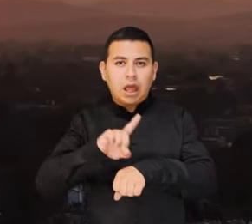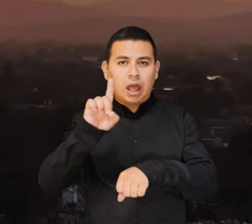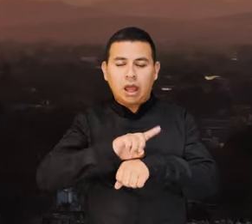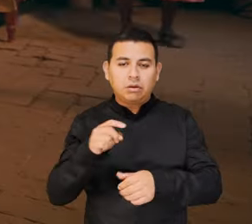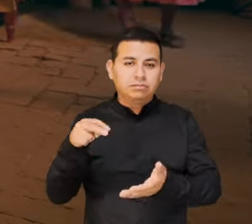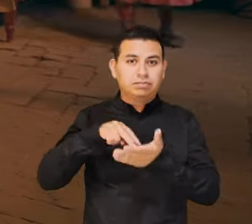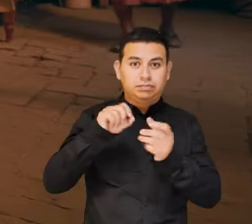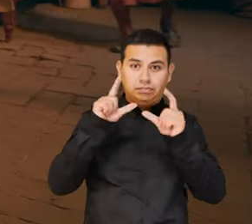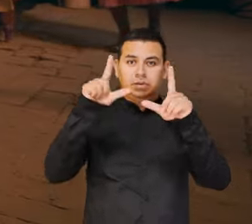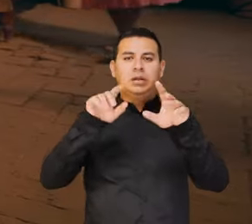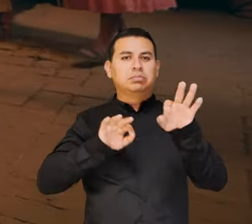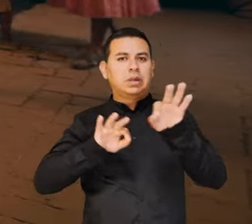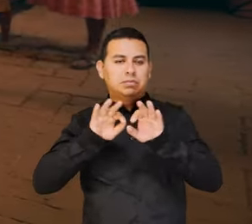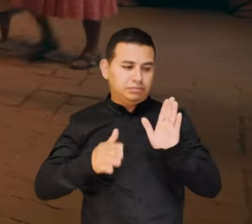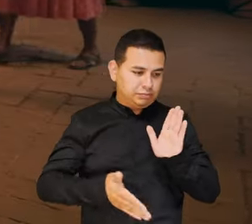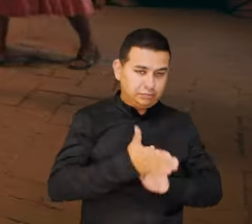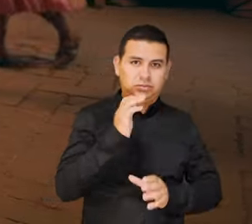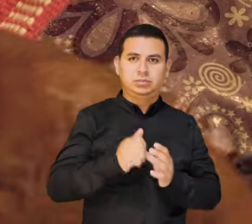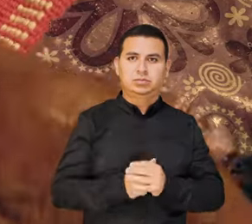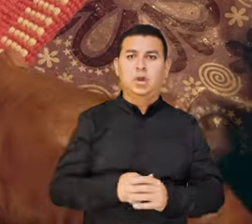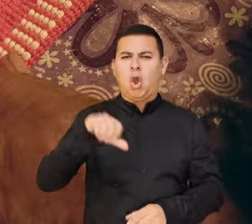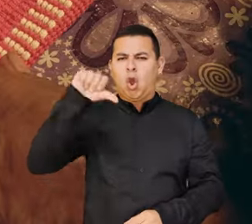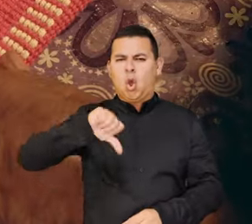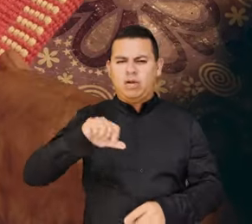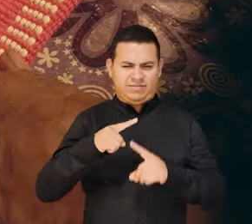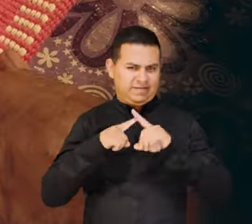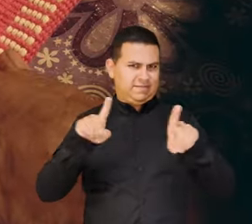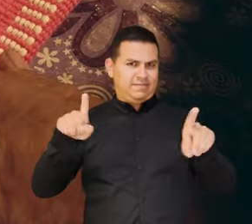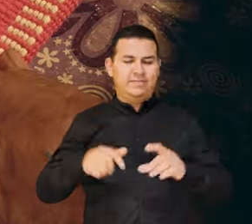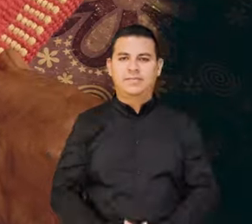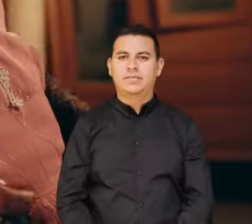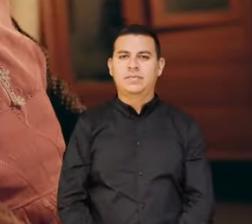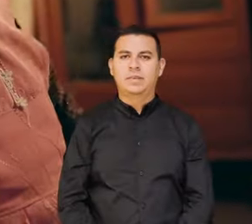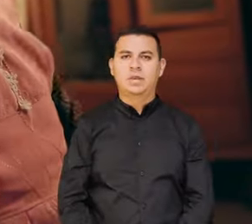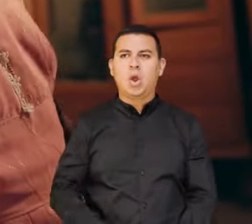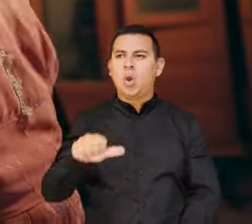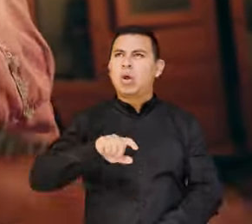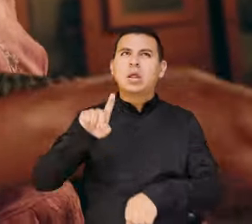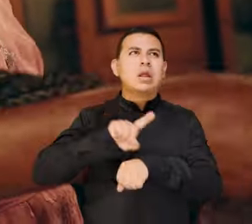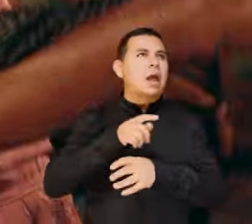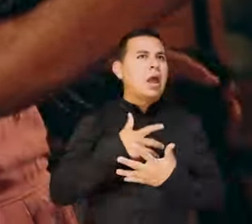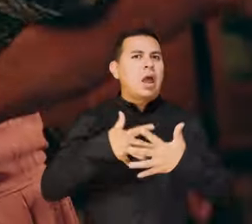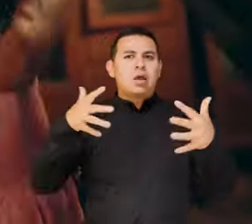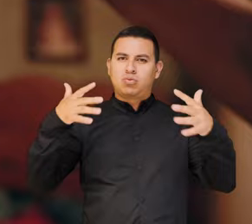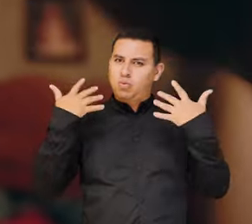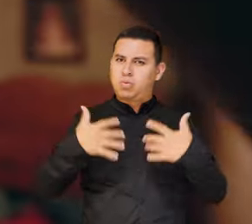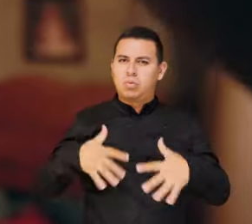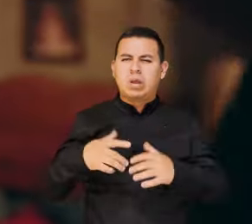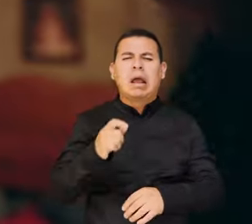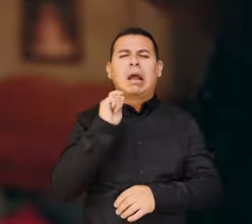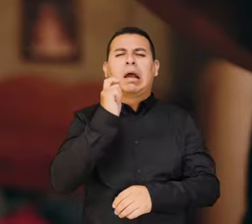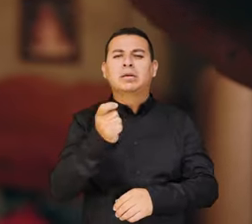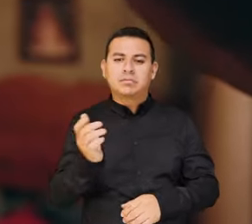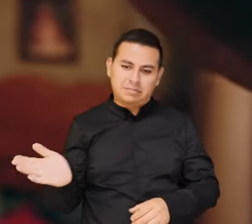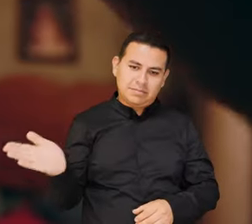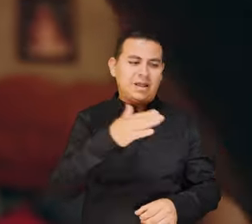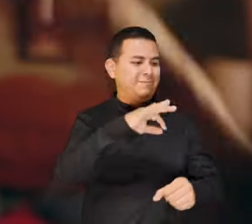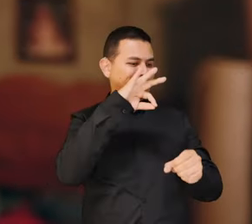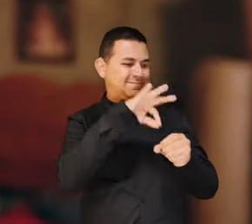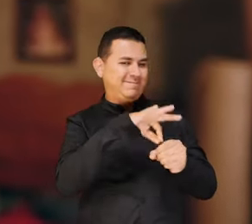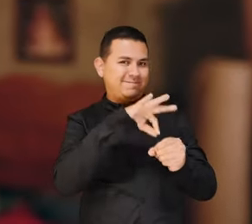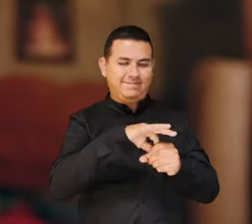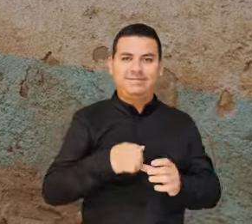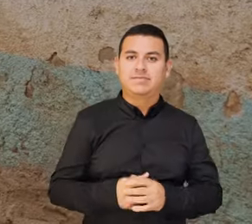Todos los días me levanto a trabajar. Hoy es diferente. Hoy es día grande. Hoy es día de ir a